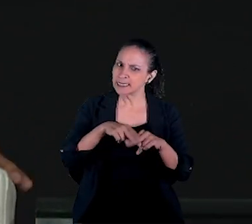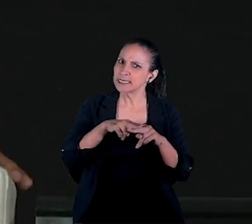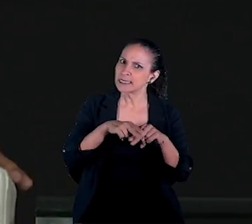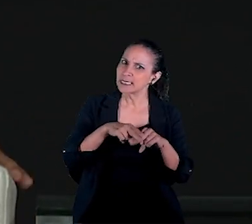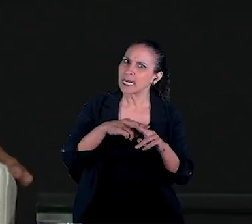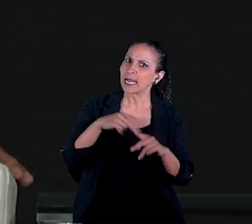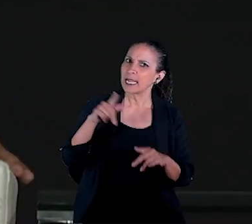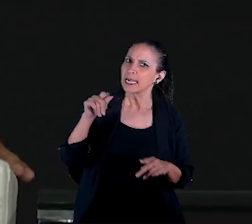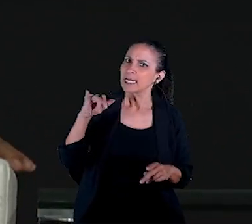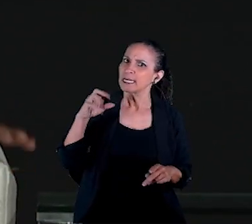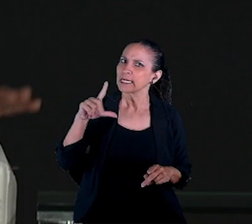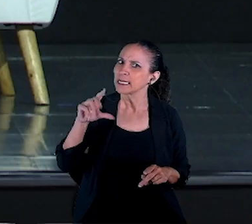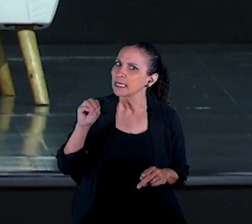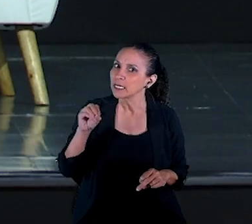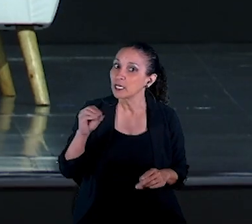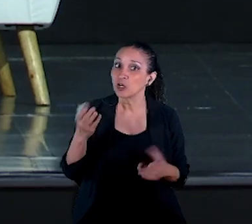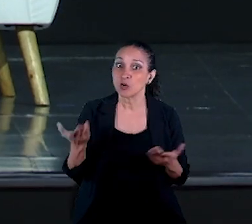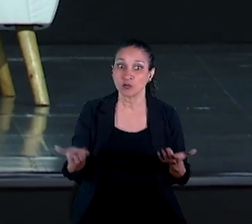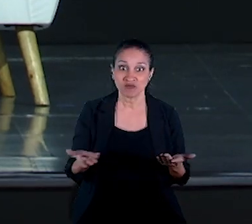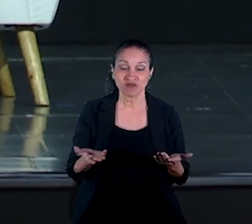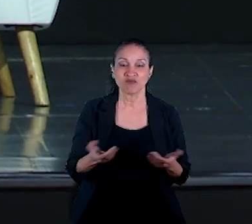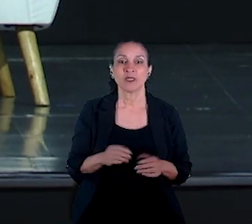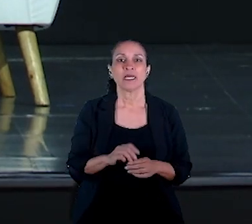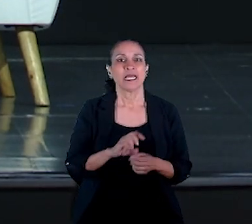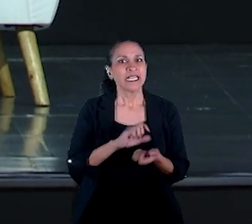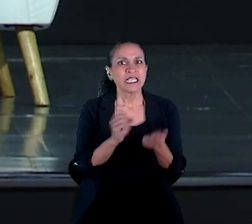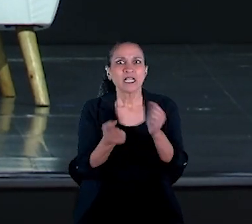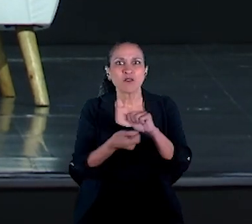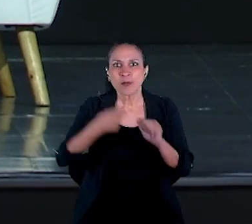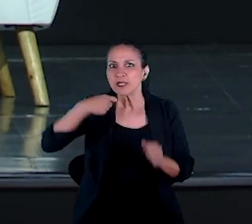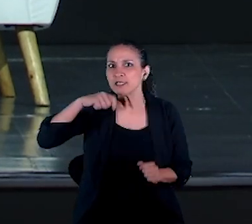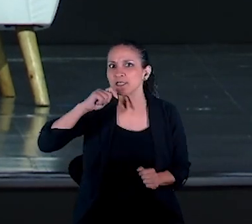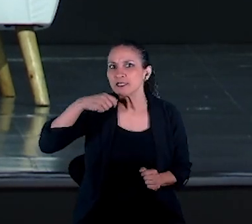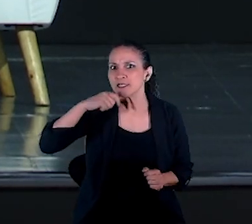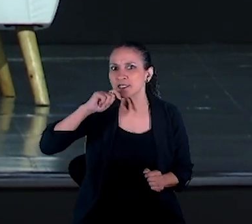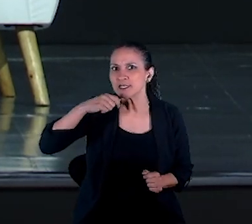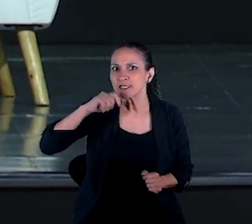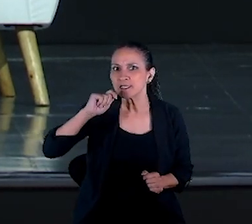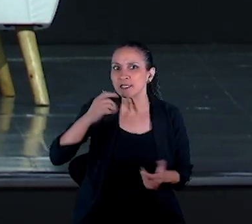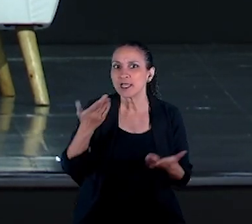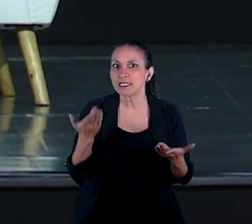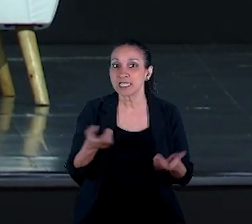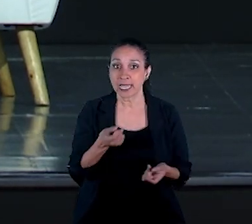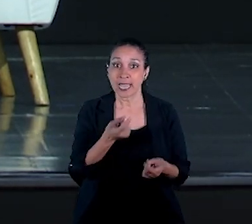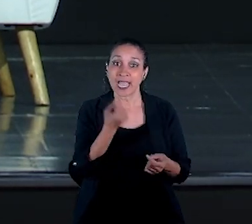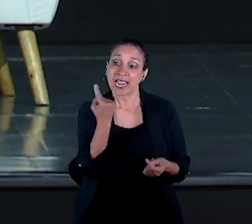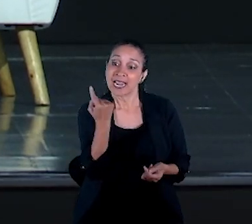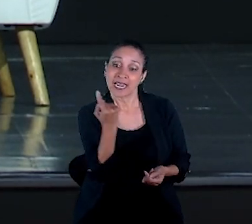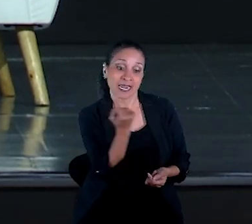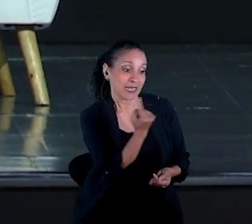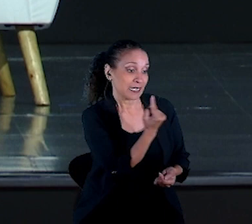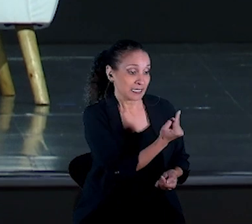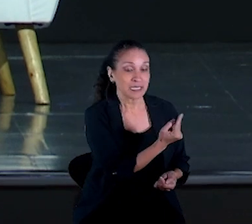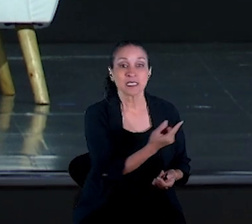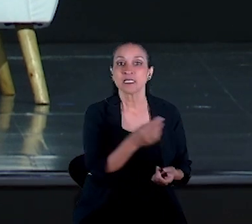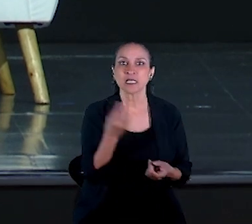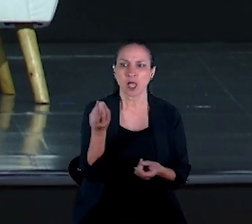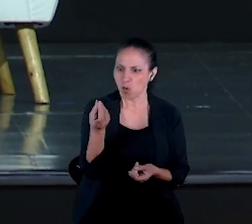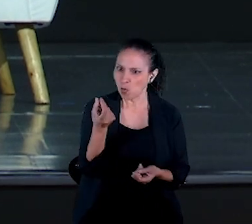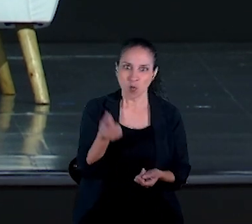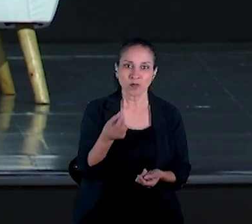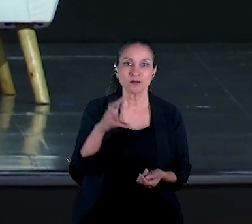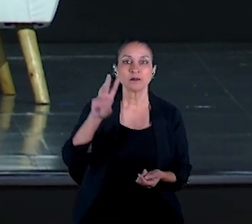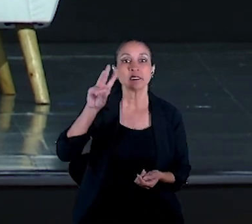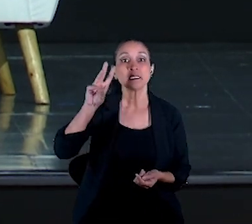quien subastó si transformara en tazas de café tendría que venderlo vender cada taza a 0 cada